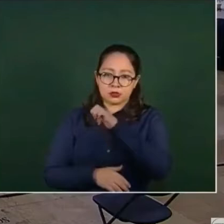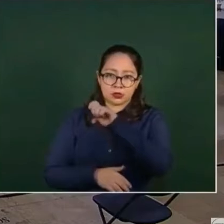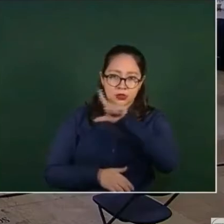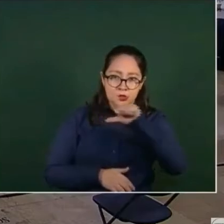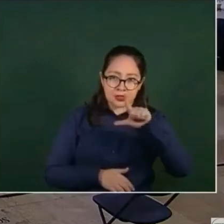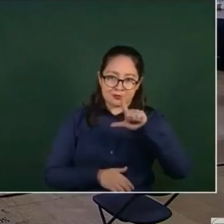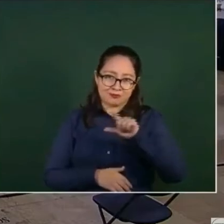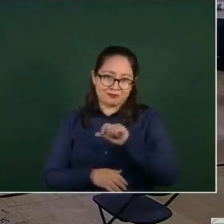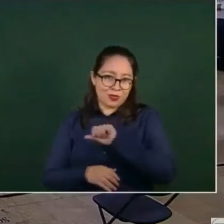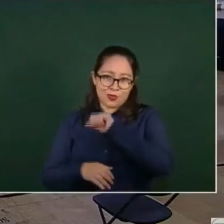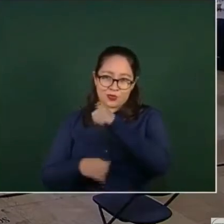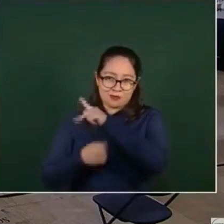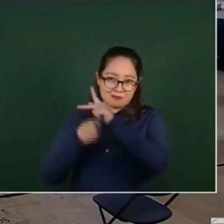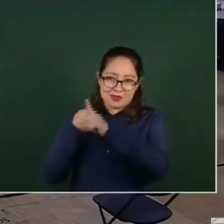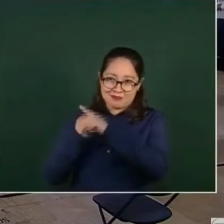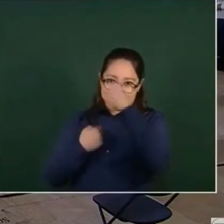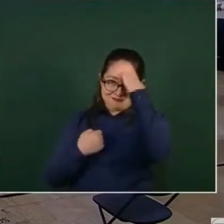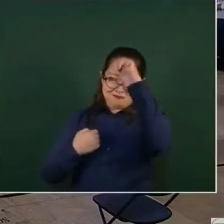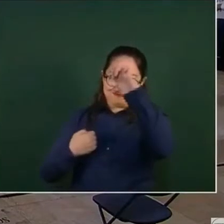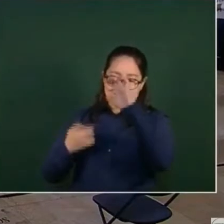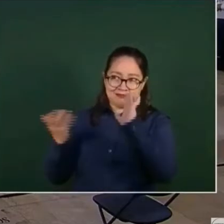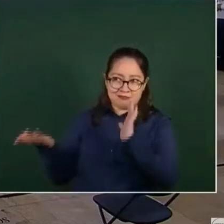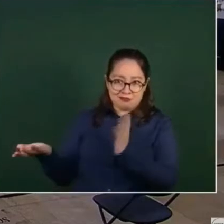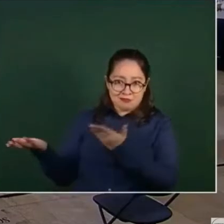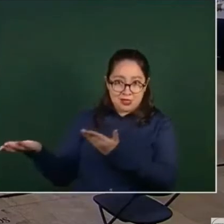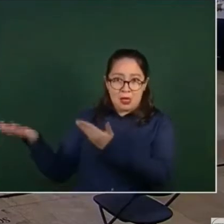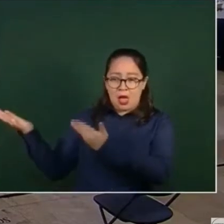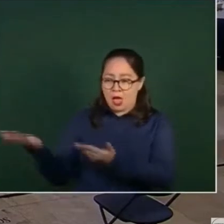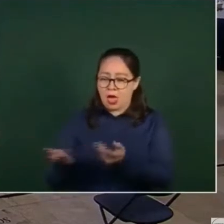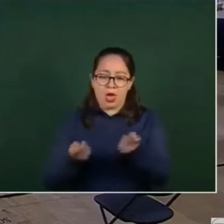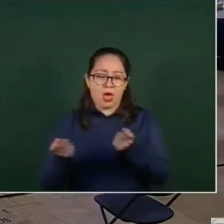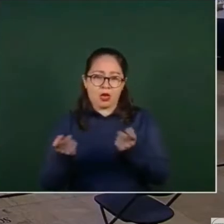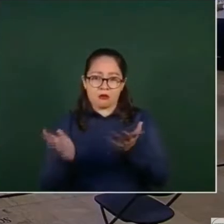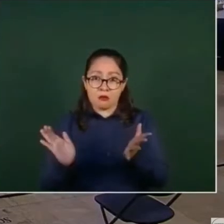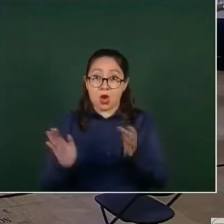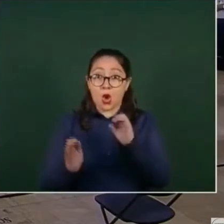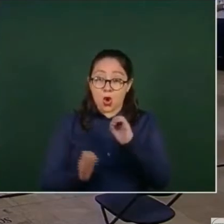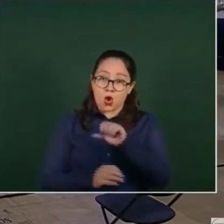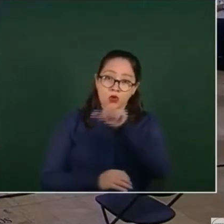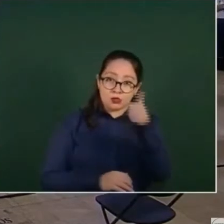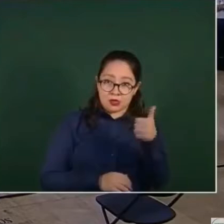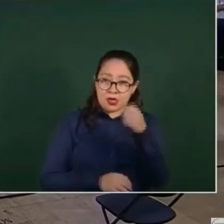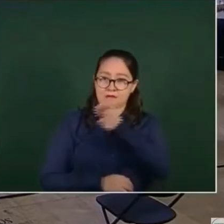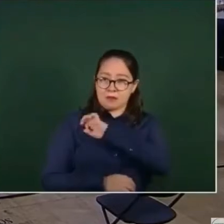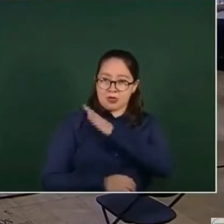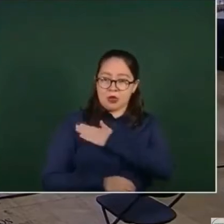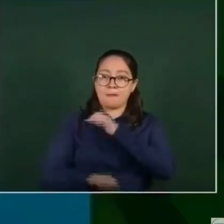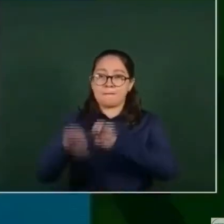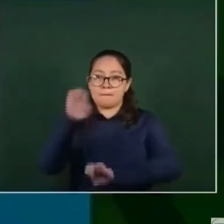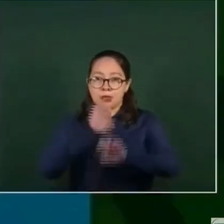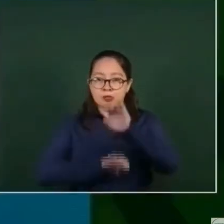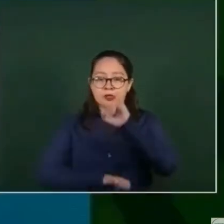empresas extranjeras, o Iberdrola, empresa española